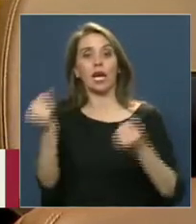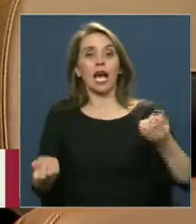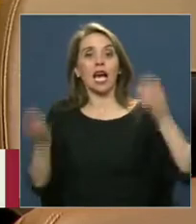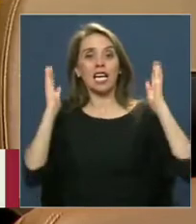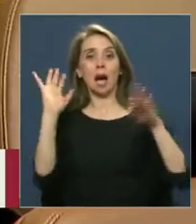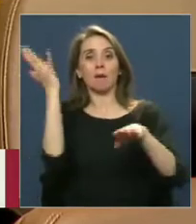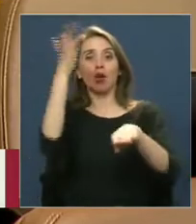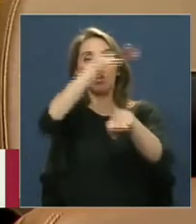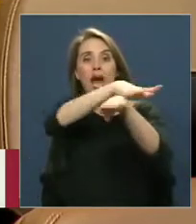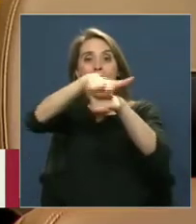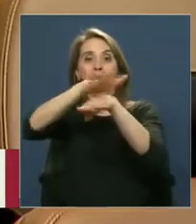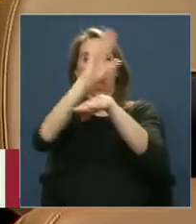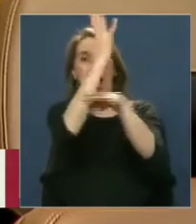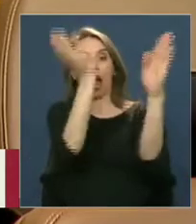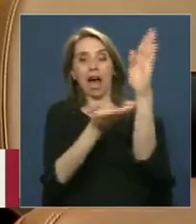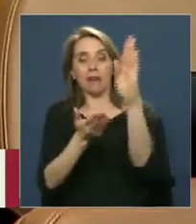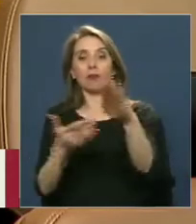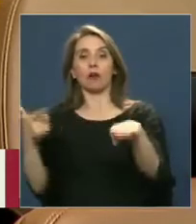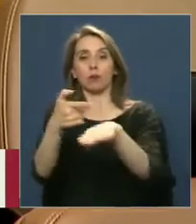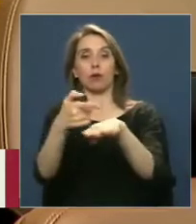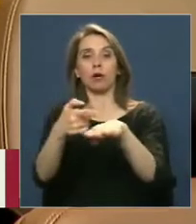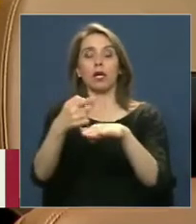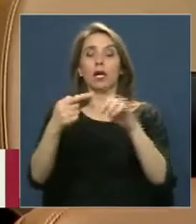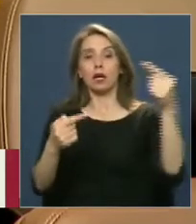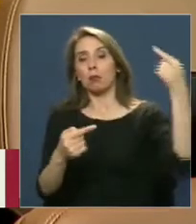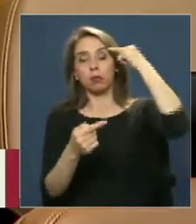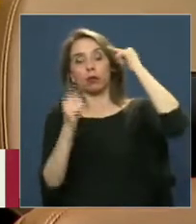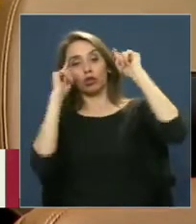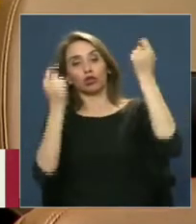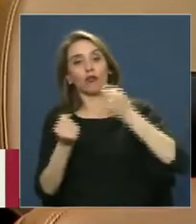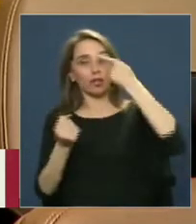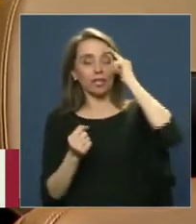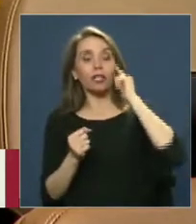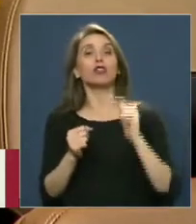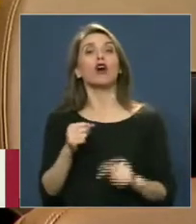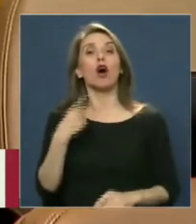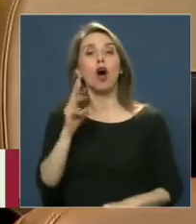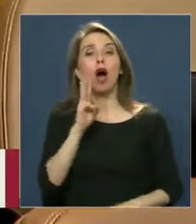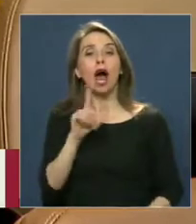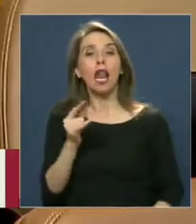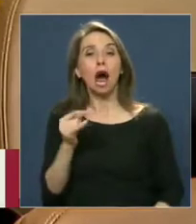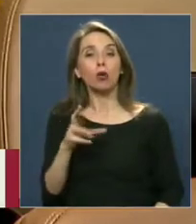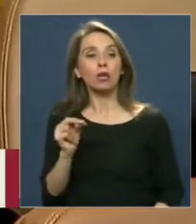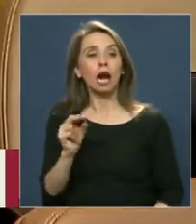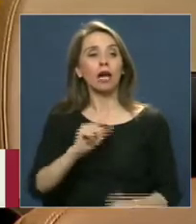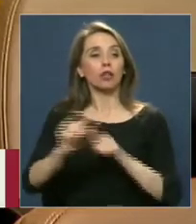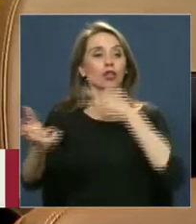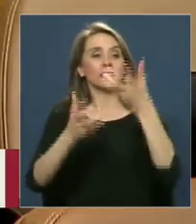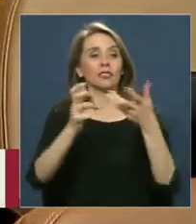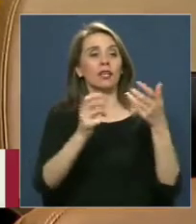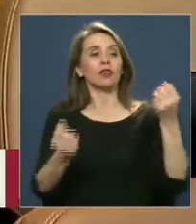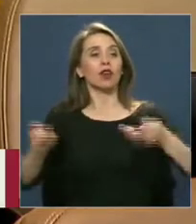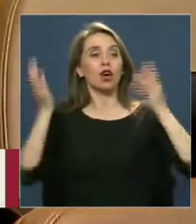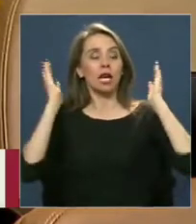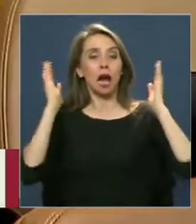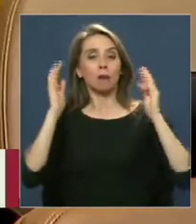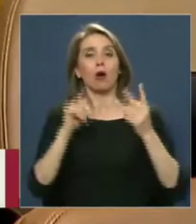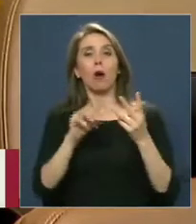con impacto balístico, un conductor herido a bala en la Nalhue. Miércoles 9, en Lautaro, un fondo Miraflores desconocido, incendia maquinaria forestal y